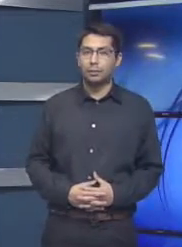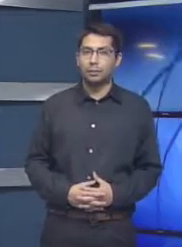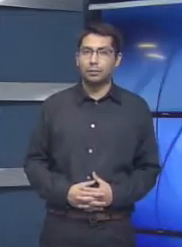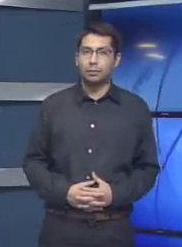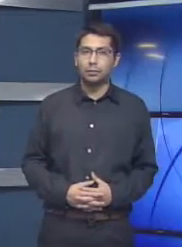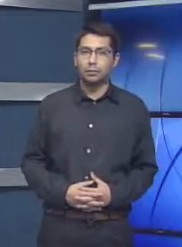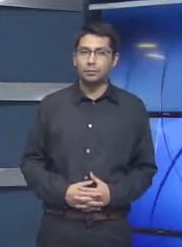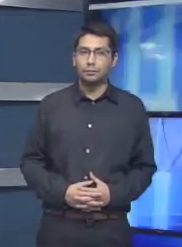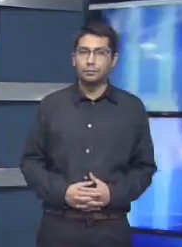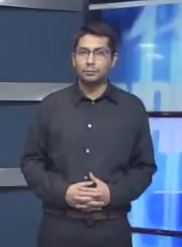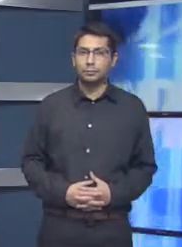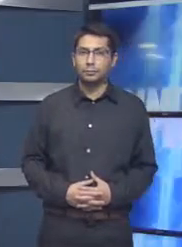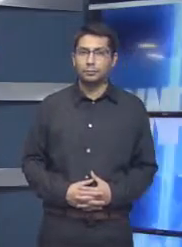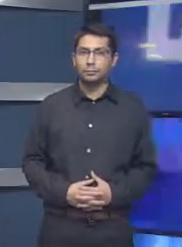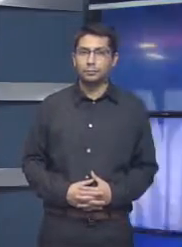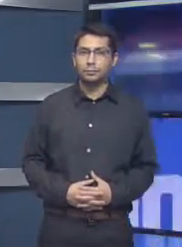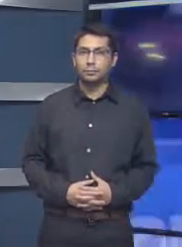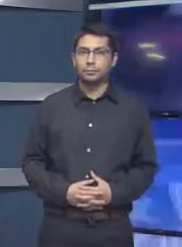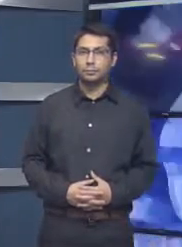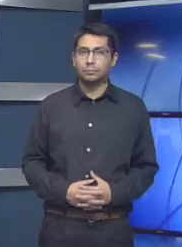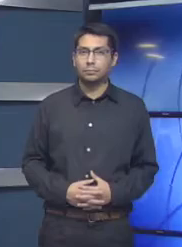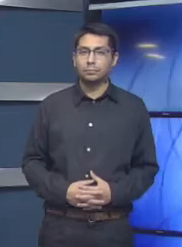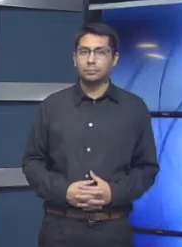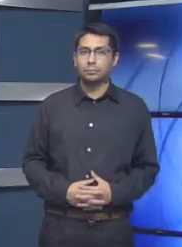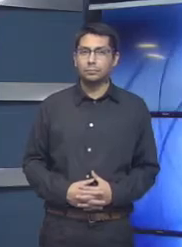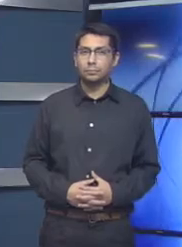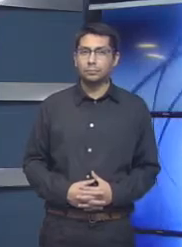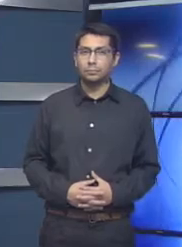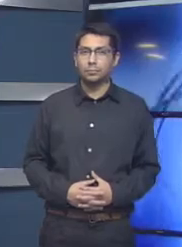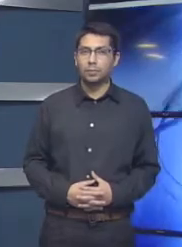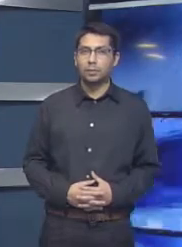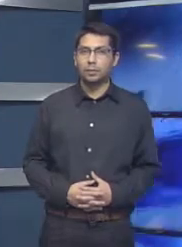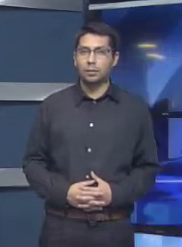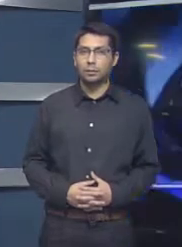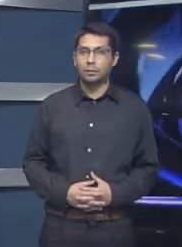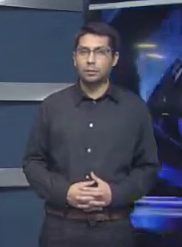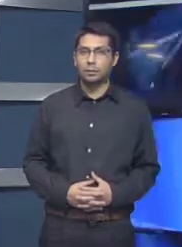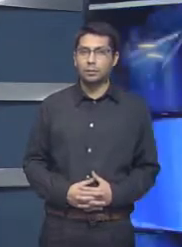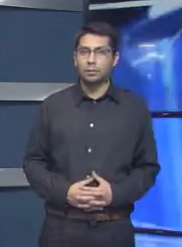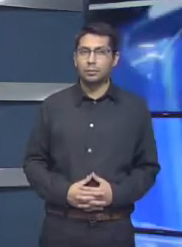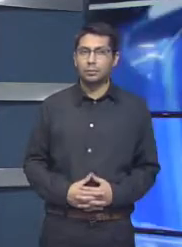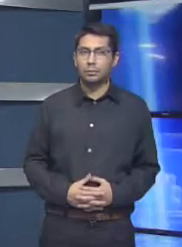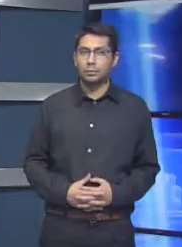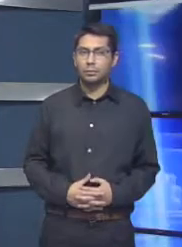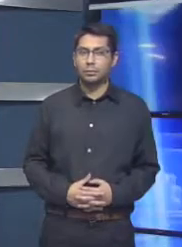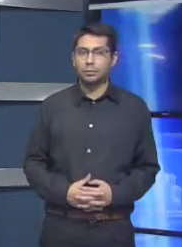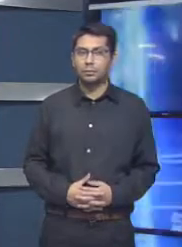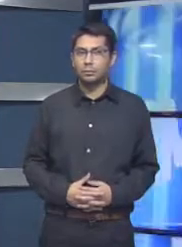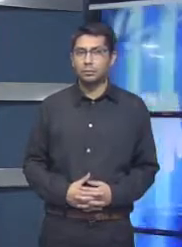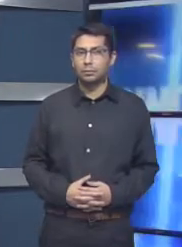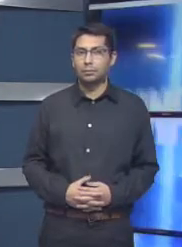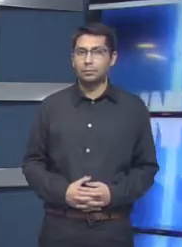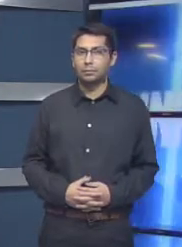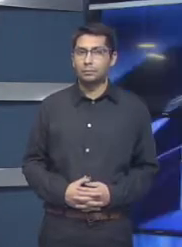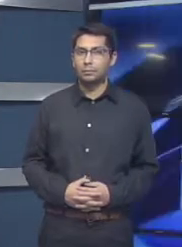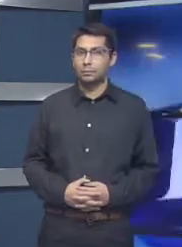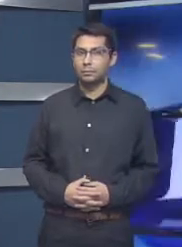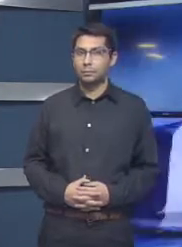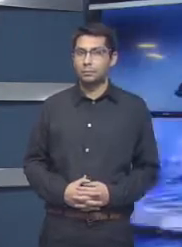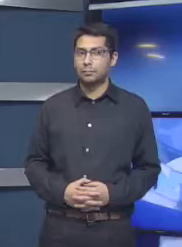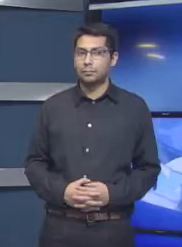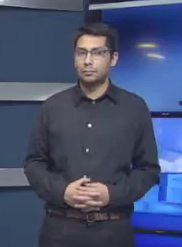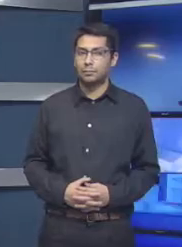Bien. Entonces, bueno, en eso también nos vemos perjudicados. Si, claro. Si bien tenemos la suerte que el grueso o lo